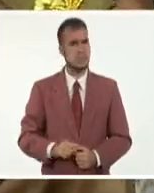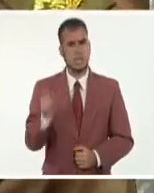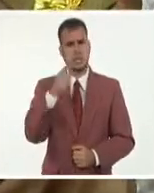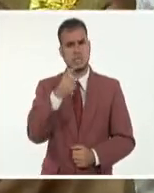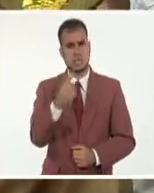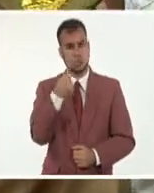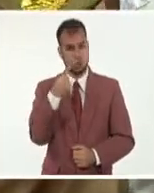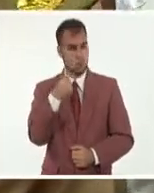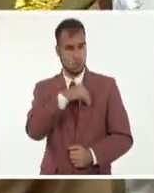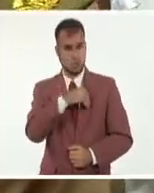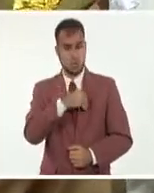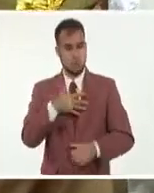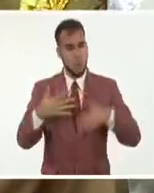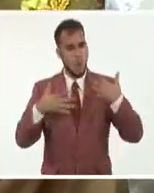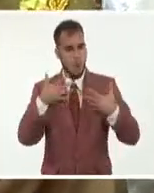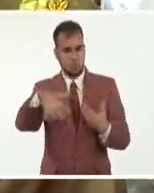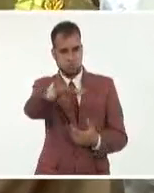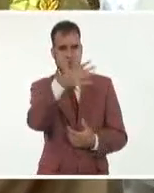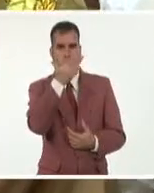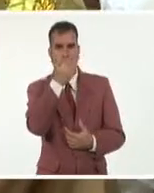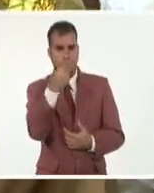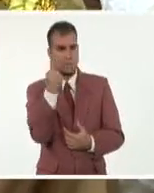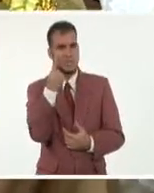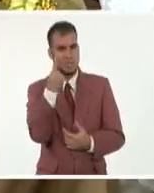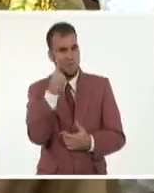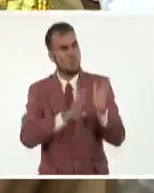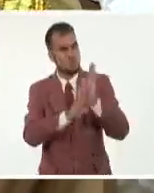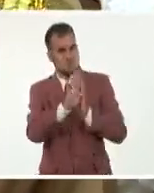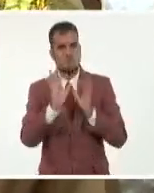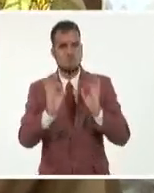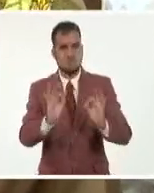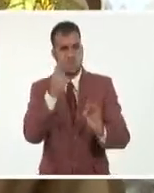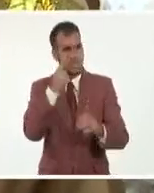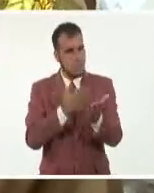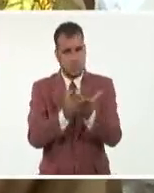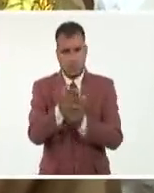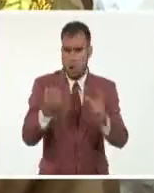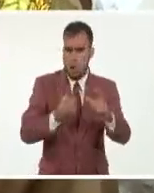ustedes, jóvenes que nos continúan la lucha,